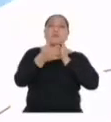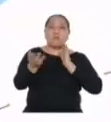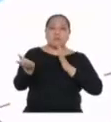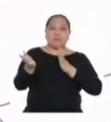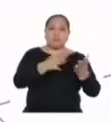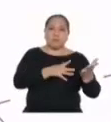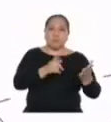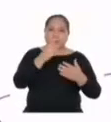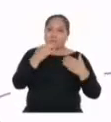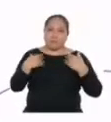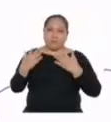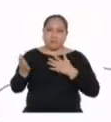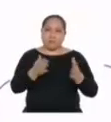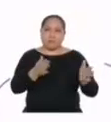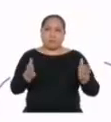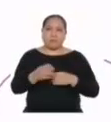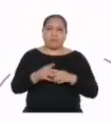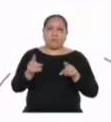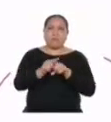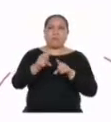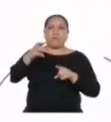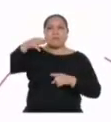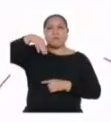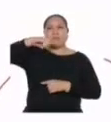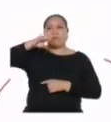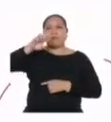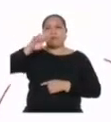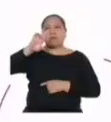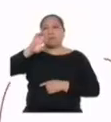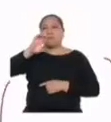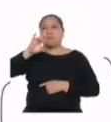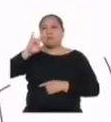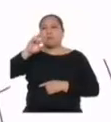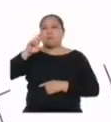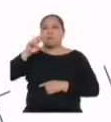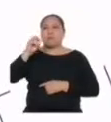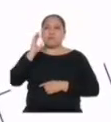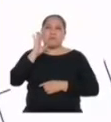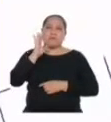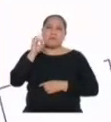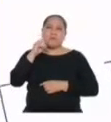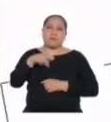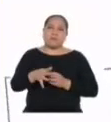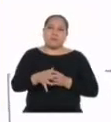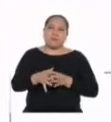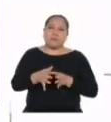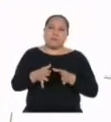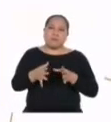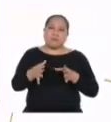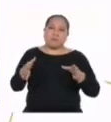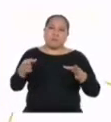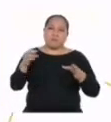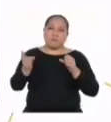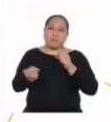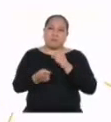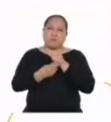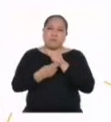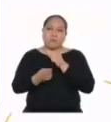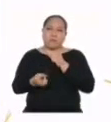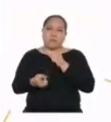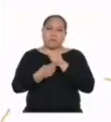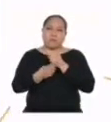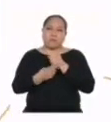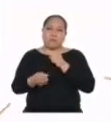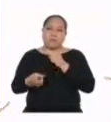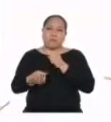asfixia. Además, el mercurio que las dragas arrojan al río genera un impacto enorme porque se acumula en